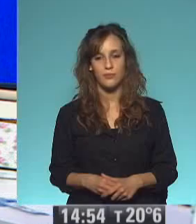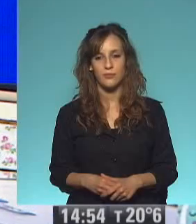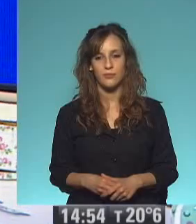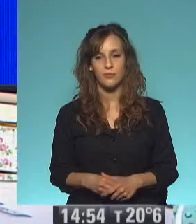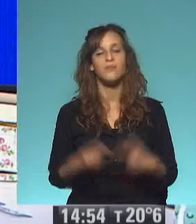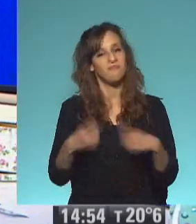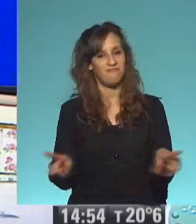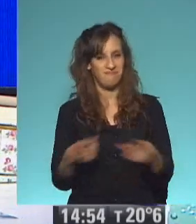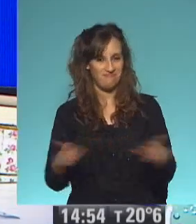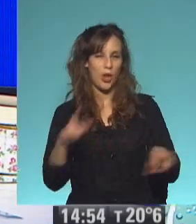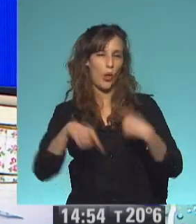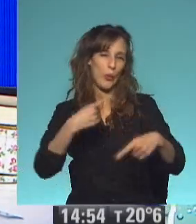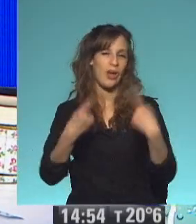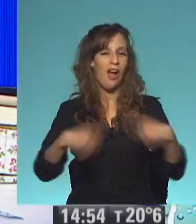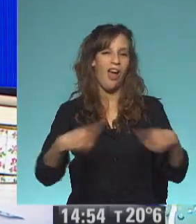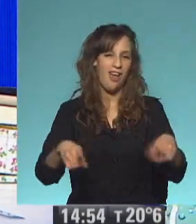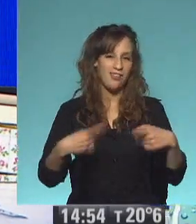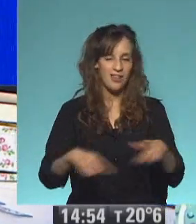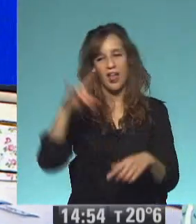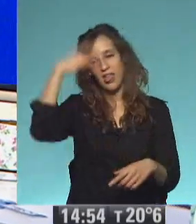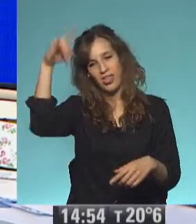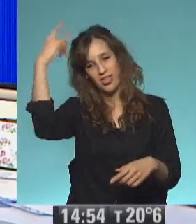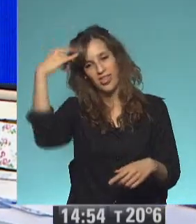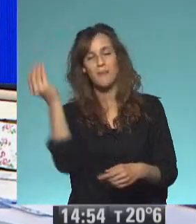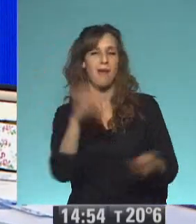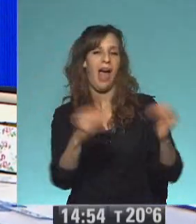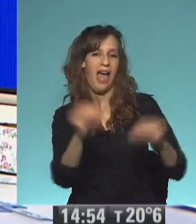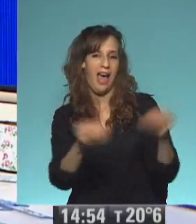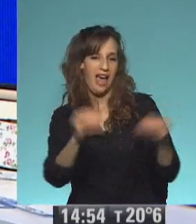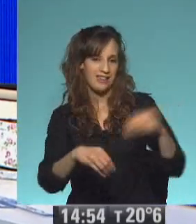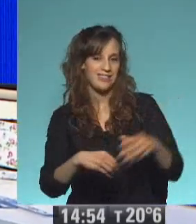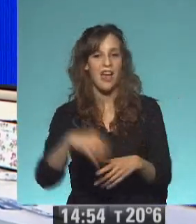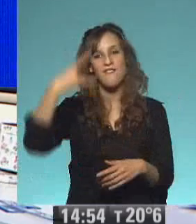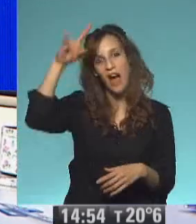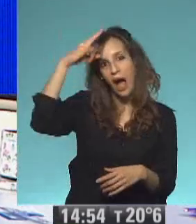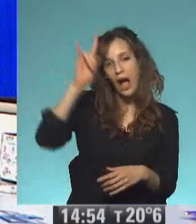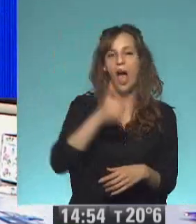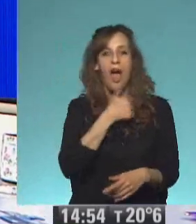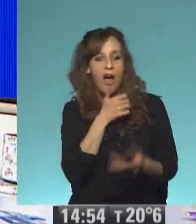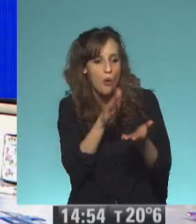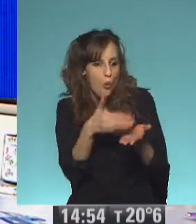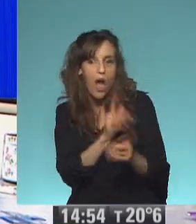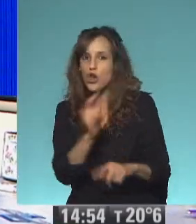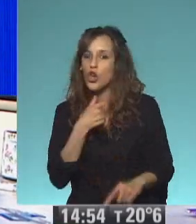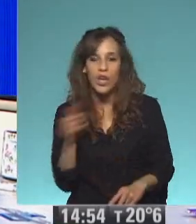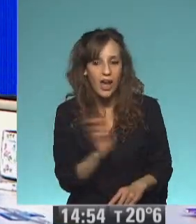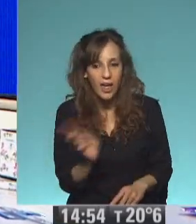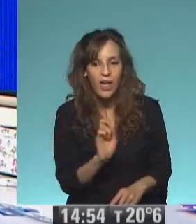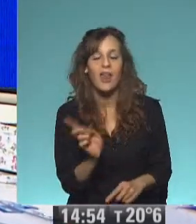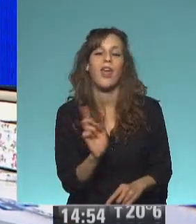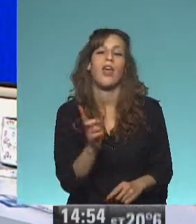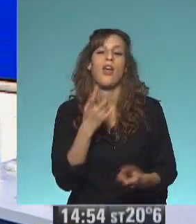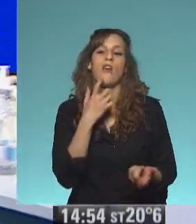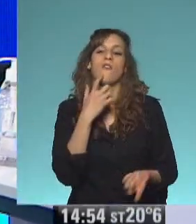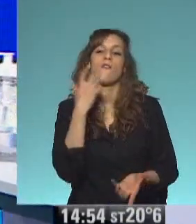no quiere estar en el hombre. El hombre no quiere... Sacar a la vaca. Sacar a la vaca. La vaca no quiere tomar el agua. El agua no quiere apagar el fuego. El fuego no quiere